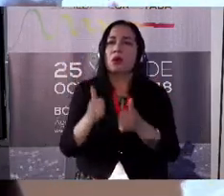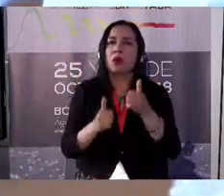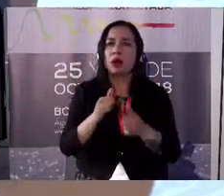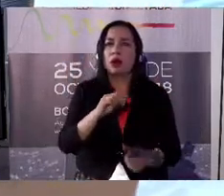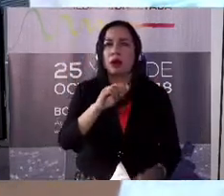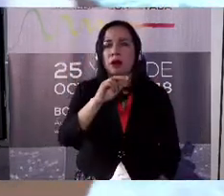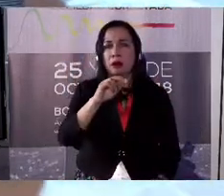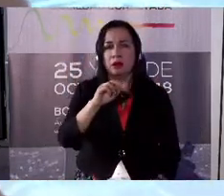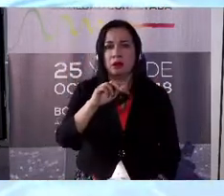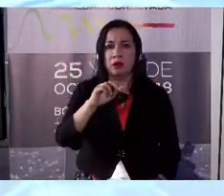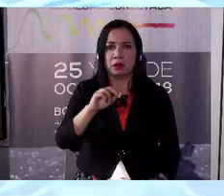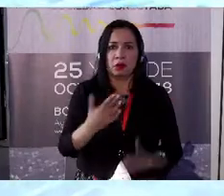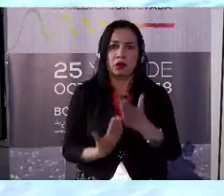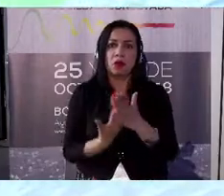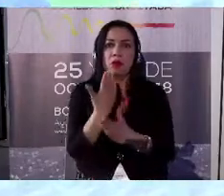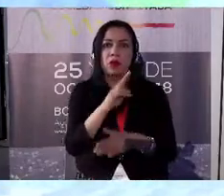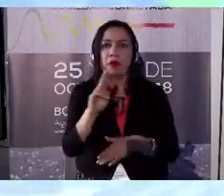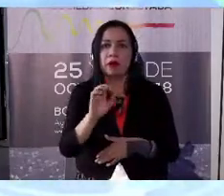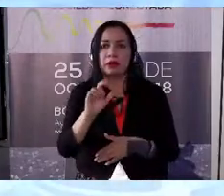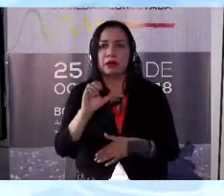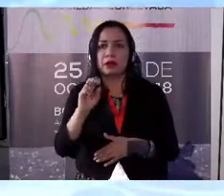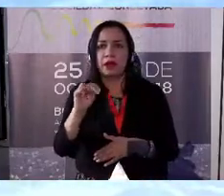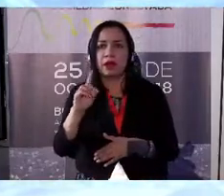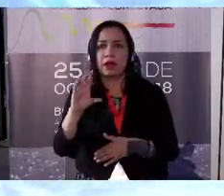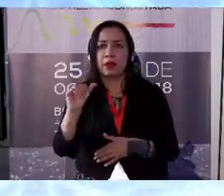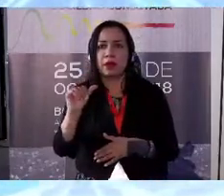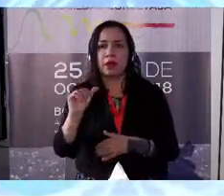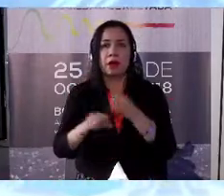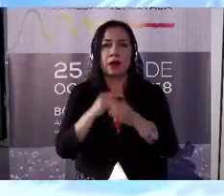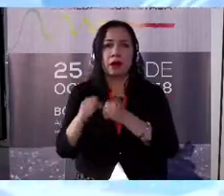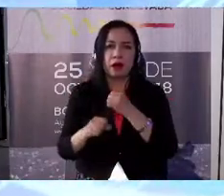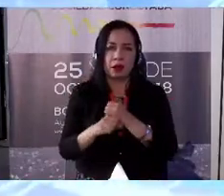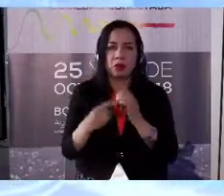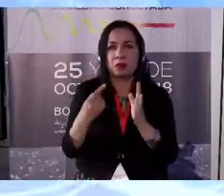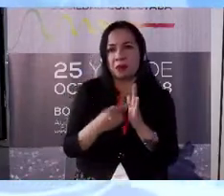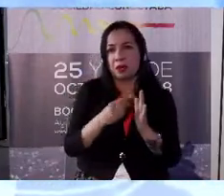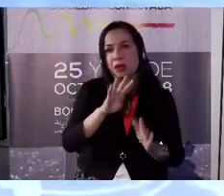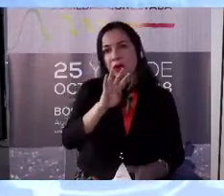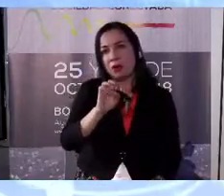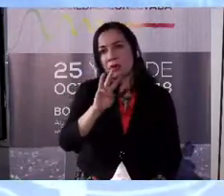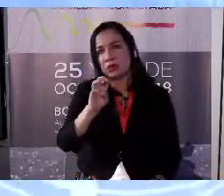Nueva Zelanda entre el año 89 y 90 tuvo una serie de subastas